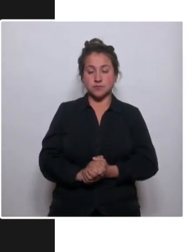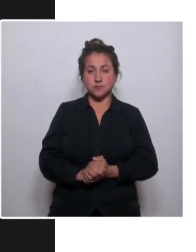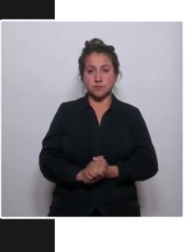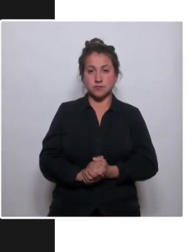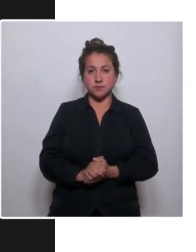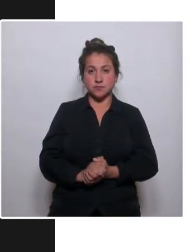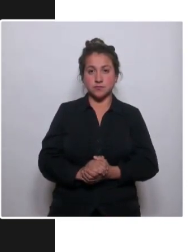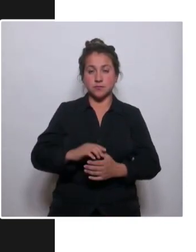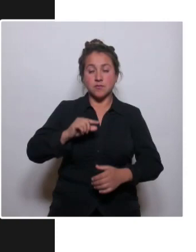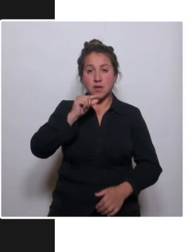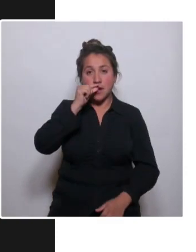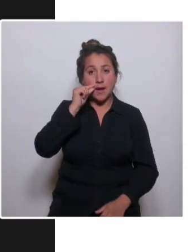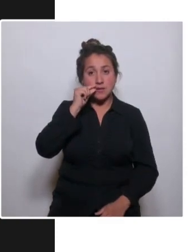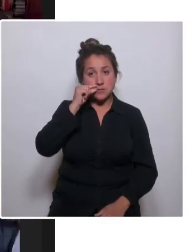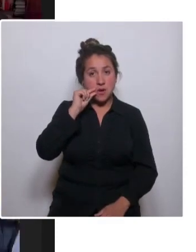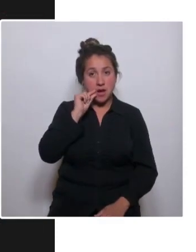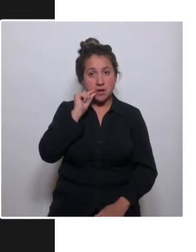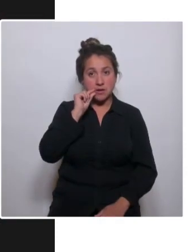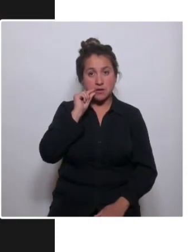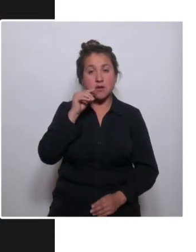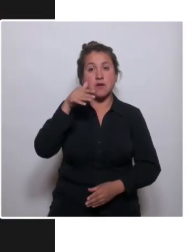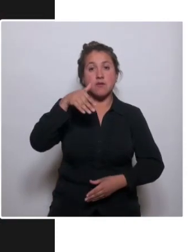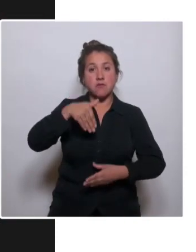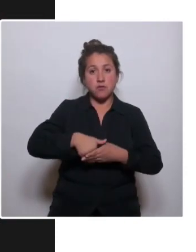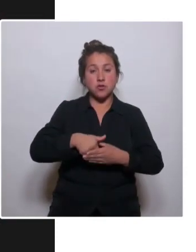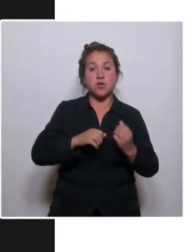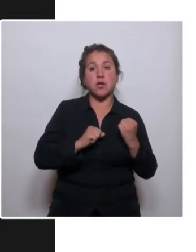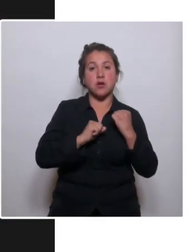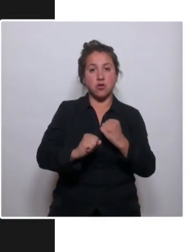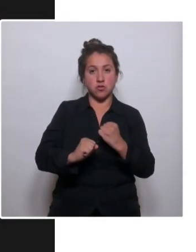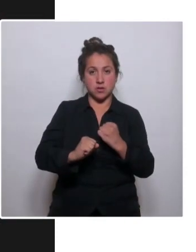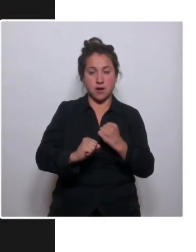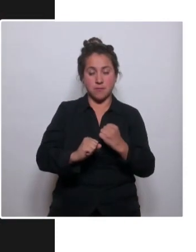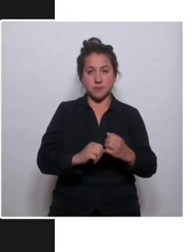Convencional Gaspar Domínguez. En contra.